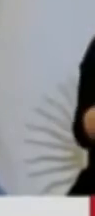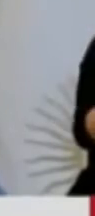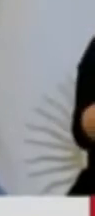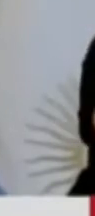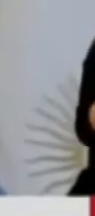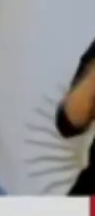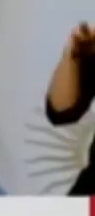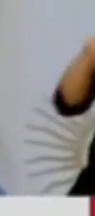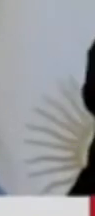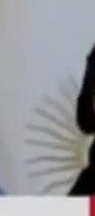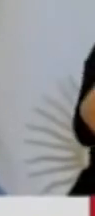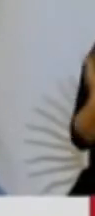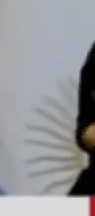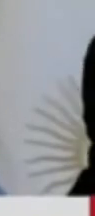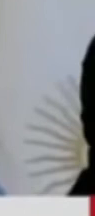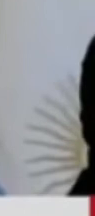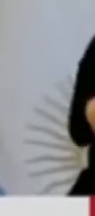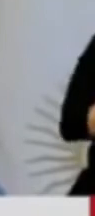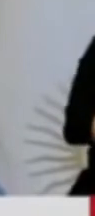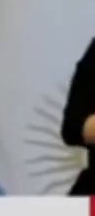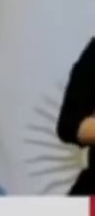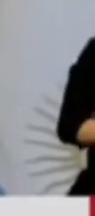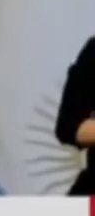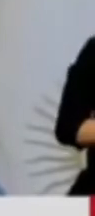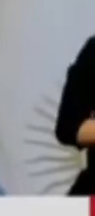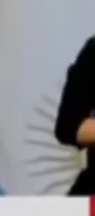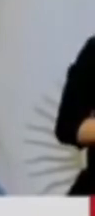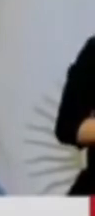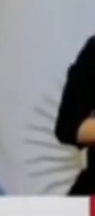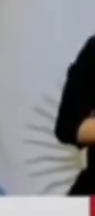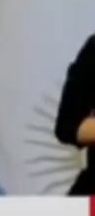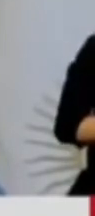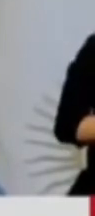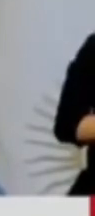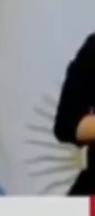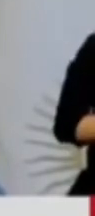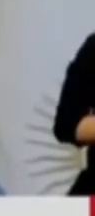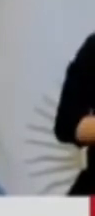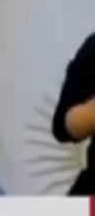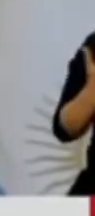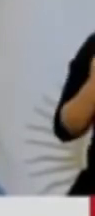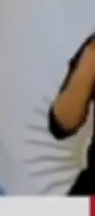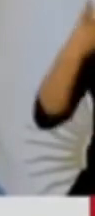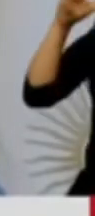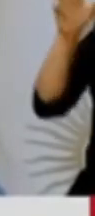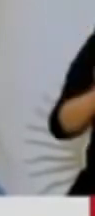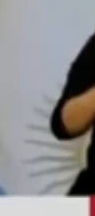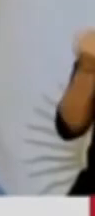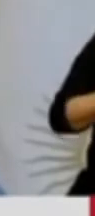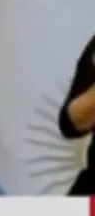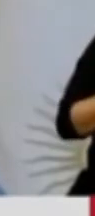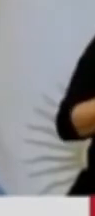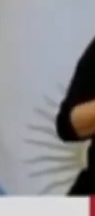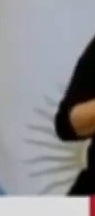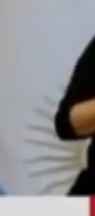que establezca la autoridad de aplicación. Para el caso de importación de vehículos